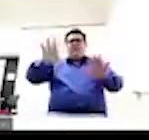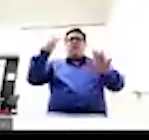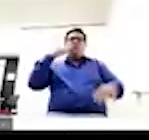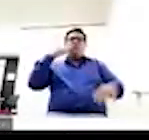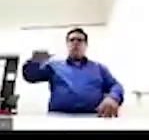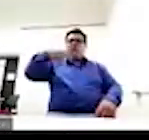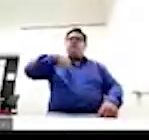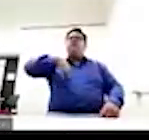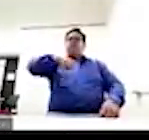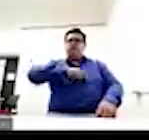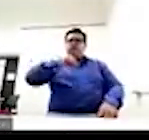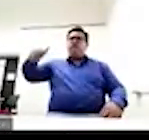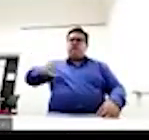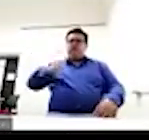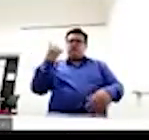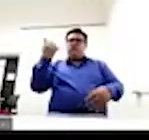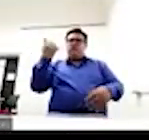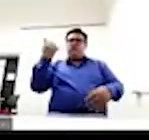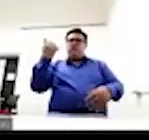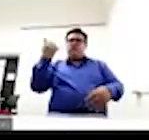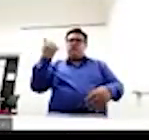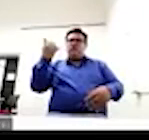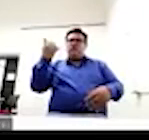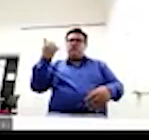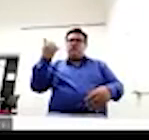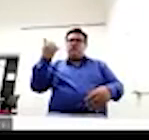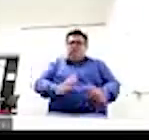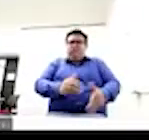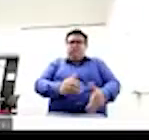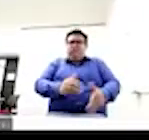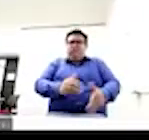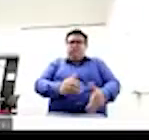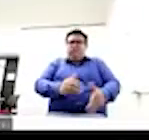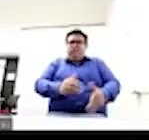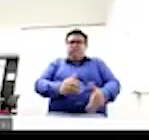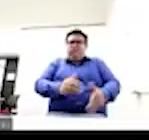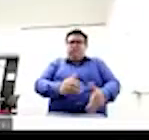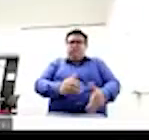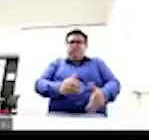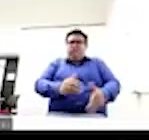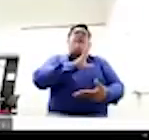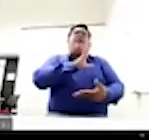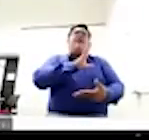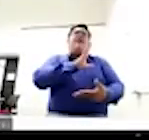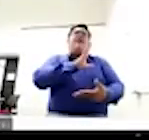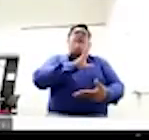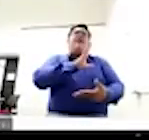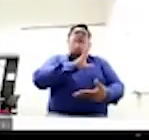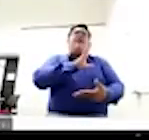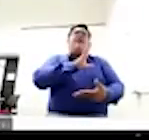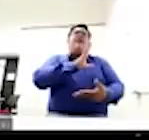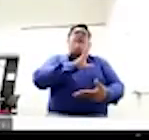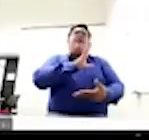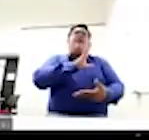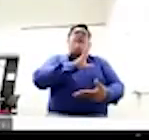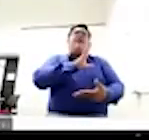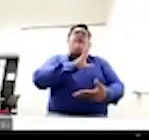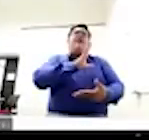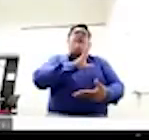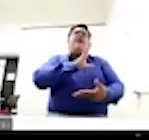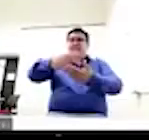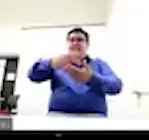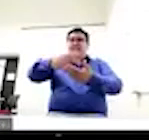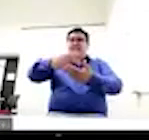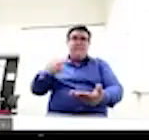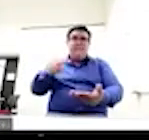el acto de crear parimos sin dolor y con placer. Nuestra mirada sobre el otro no es una mirada